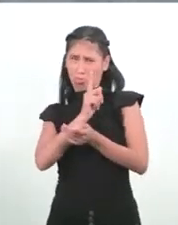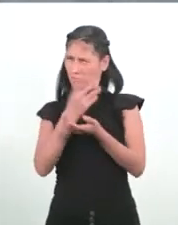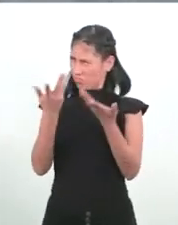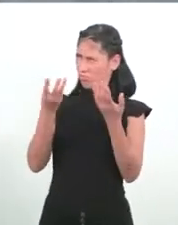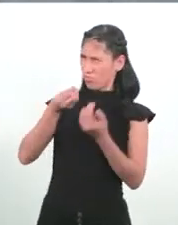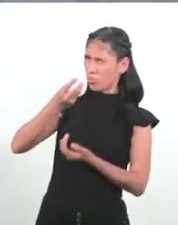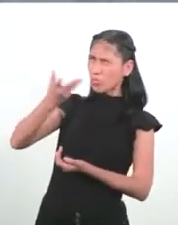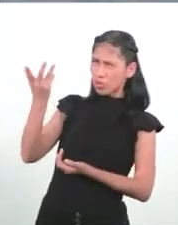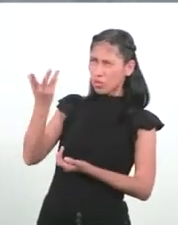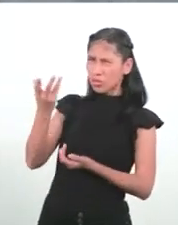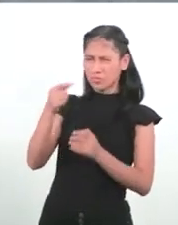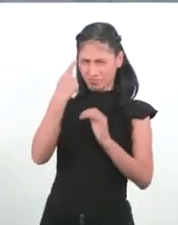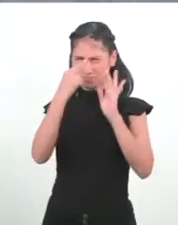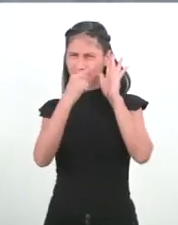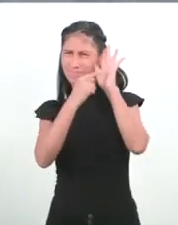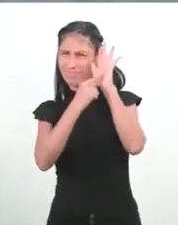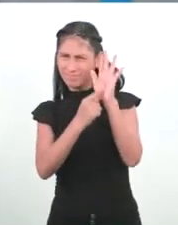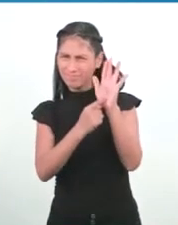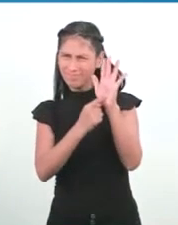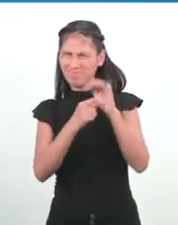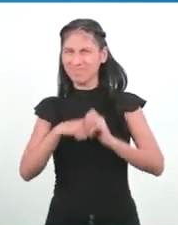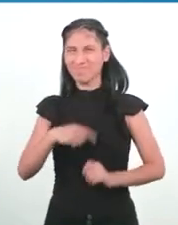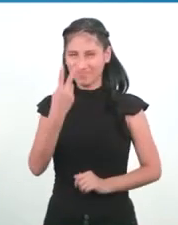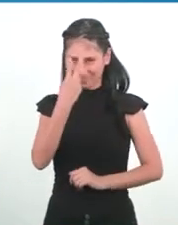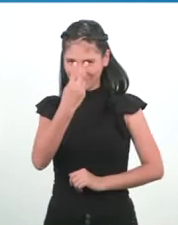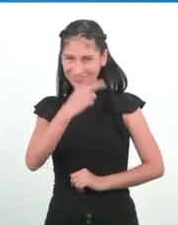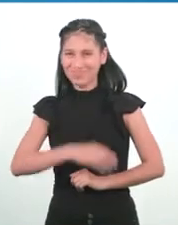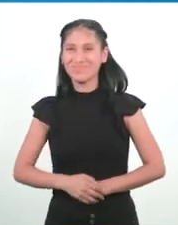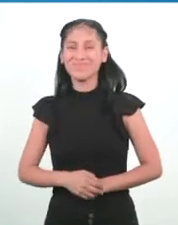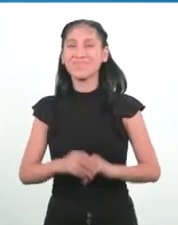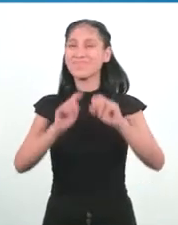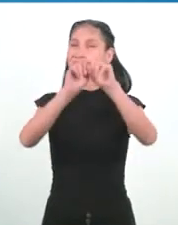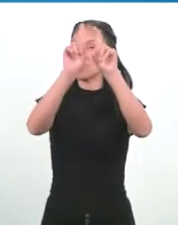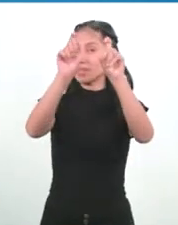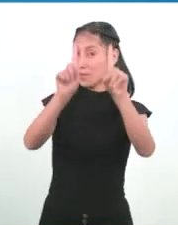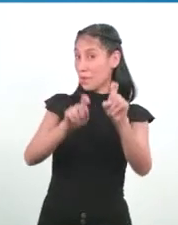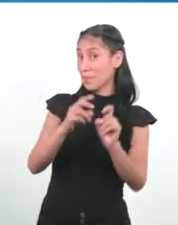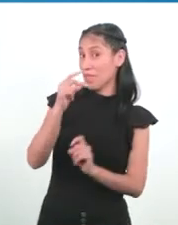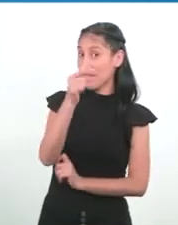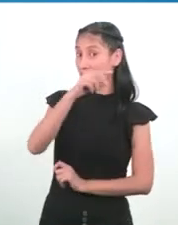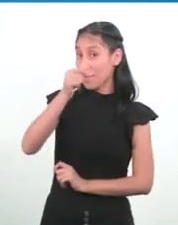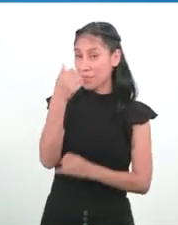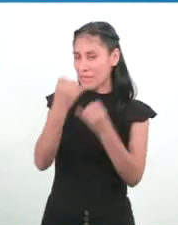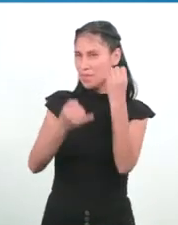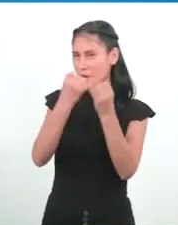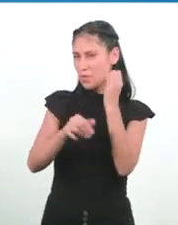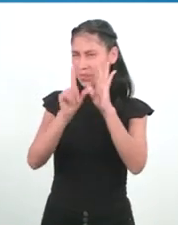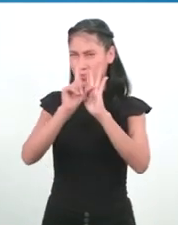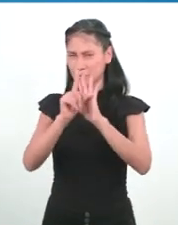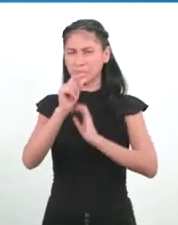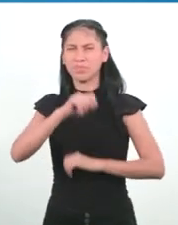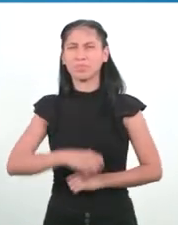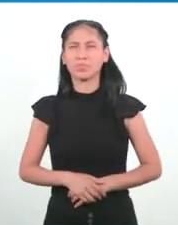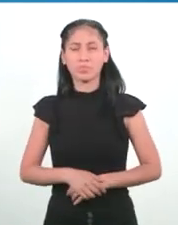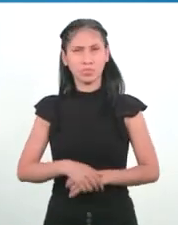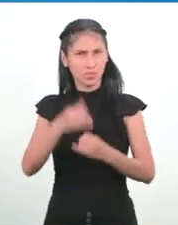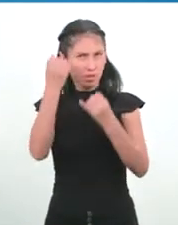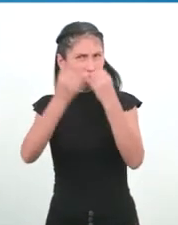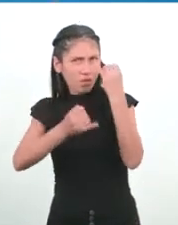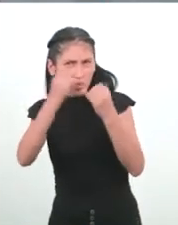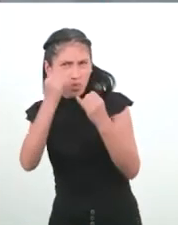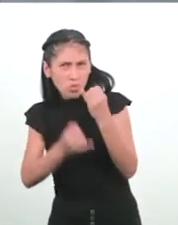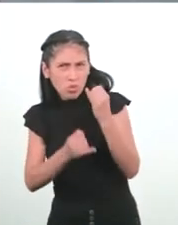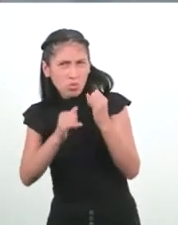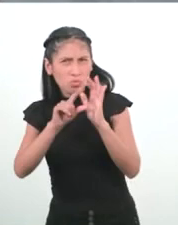Juliana? Te lo mostraré a continuación con algo que yo llamo las preguntas instantáneas de último minuto. ¿De último